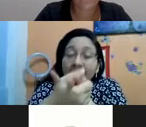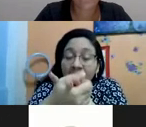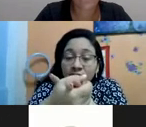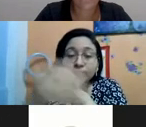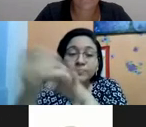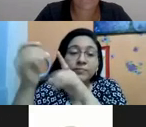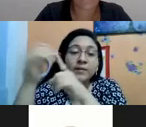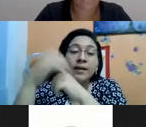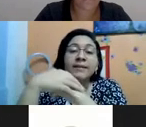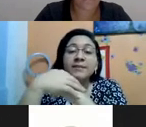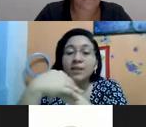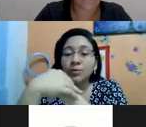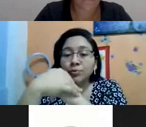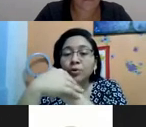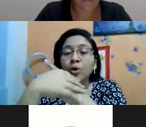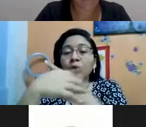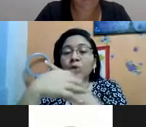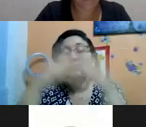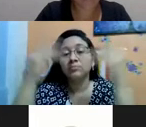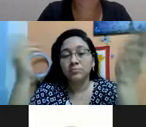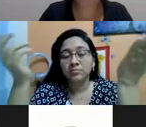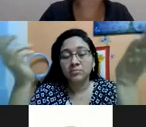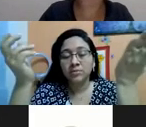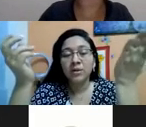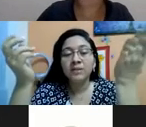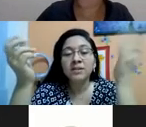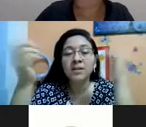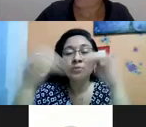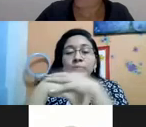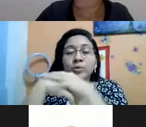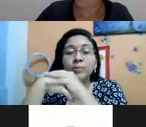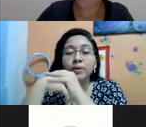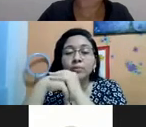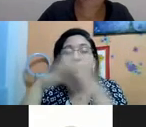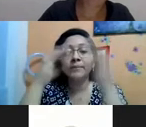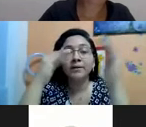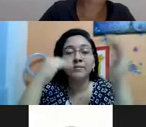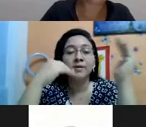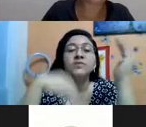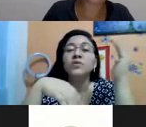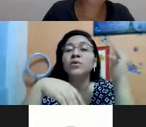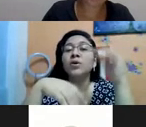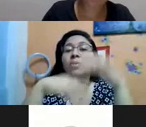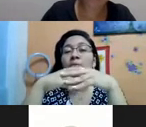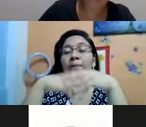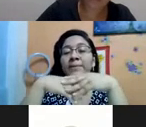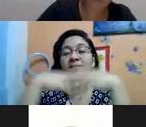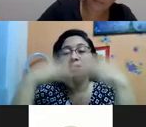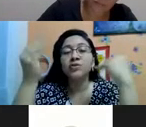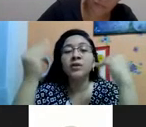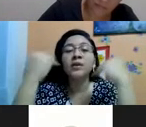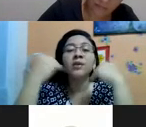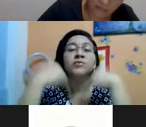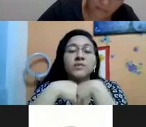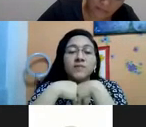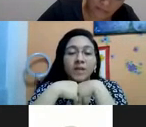ir texto. El syllabus o... Si no hay el syllabus, por lo menos una planificación o una